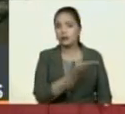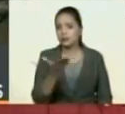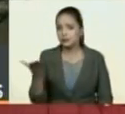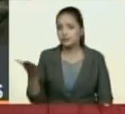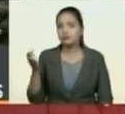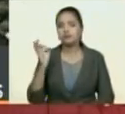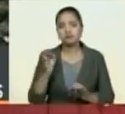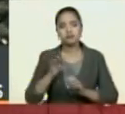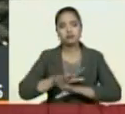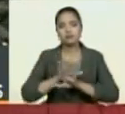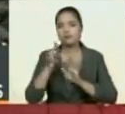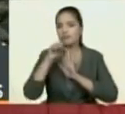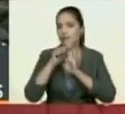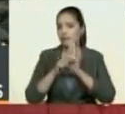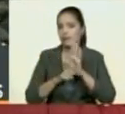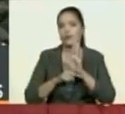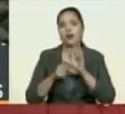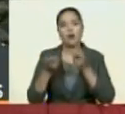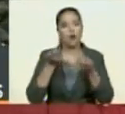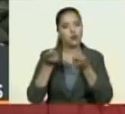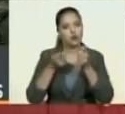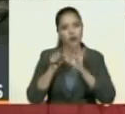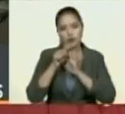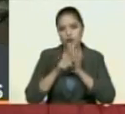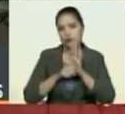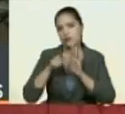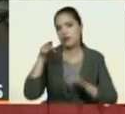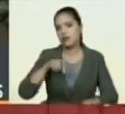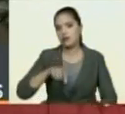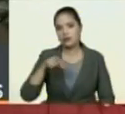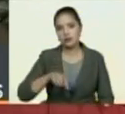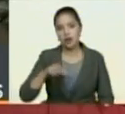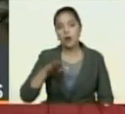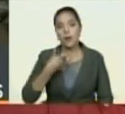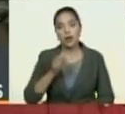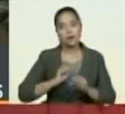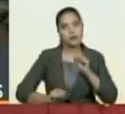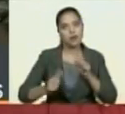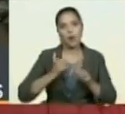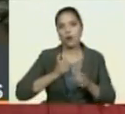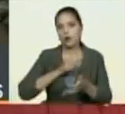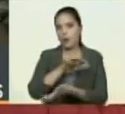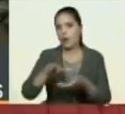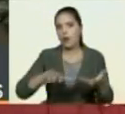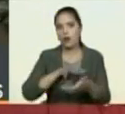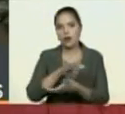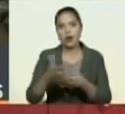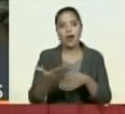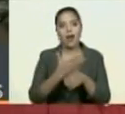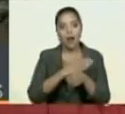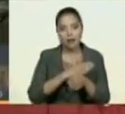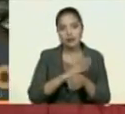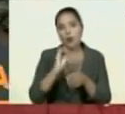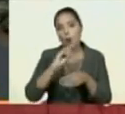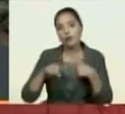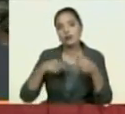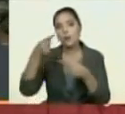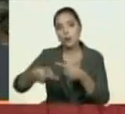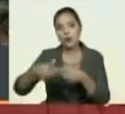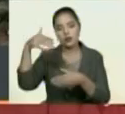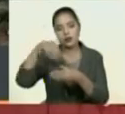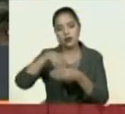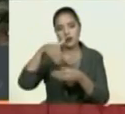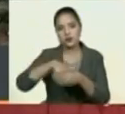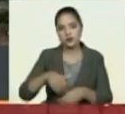establecer todas las medidas de control que sean necesarias para evitar cualquier incidencia antes, durante y después del